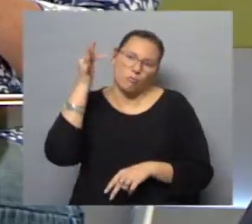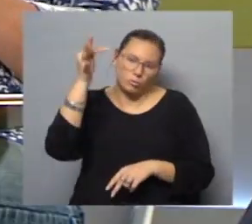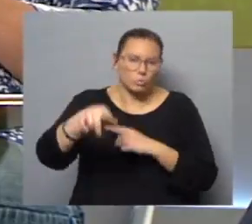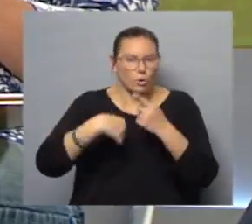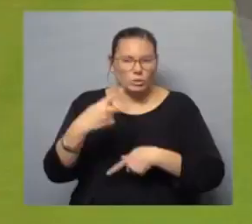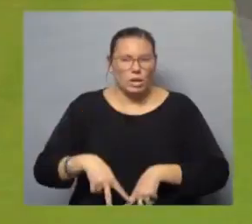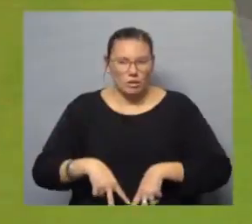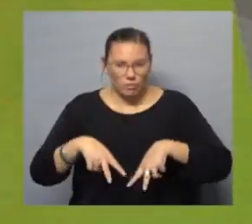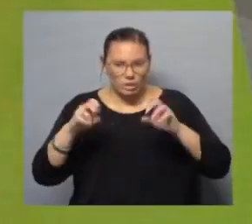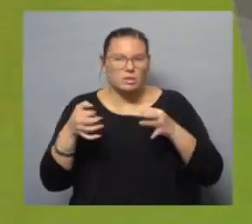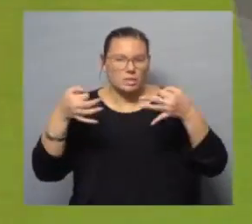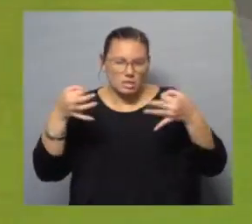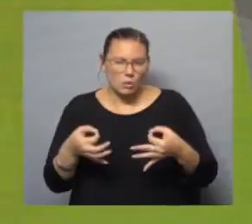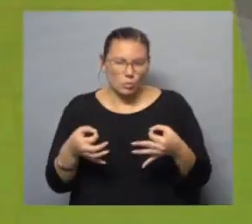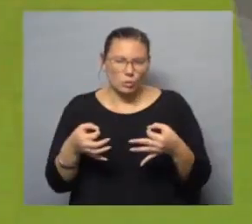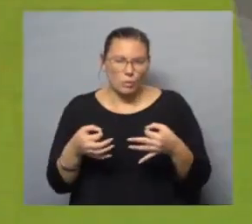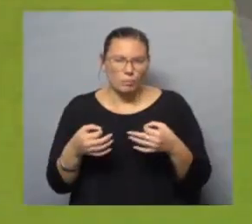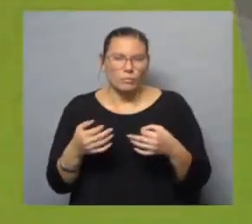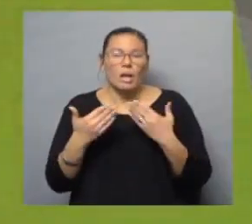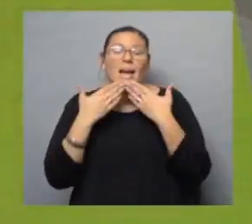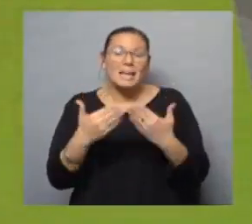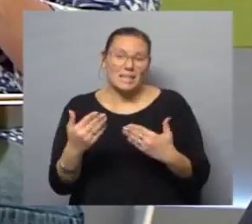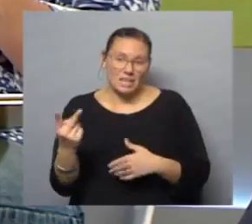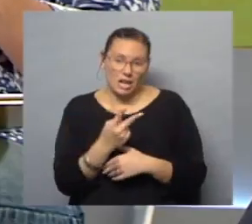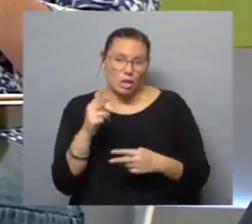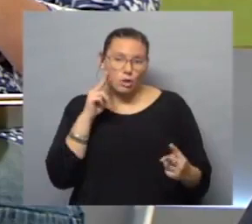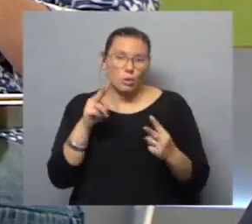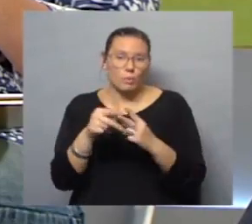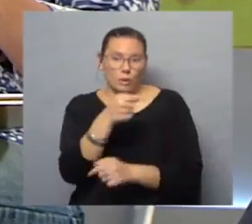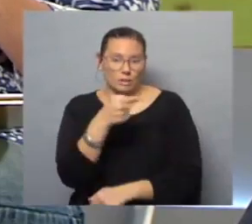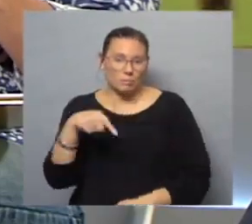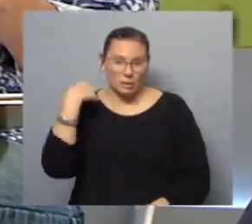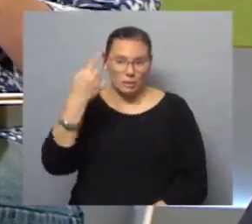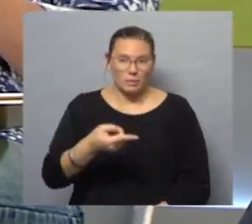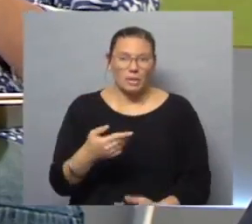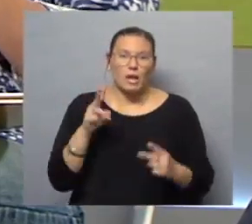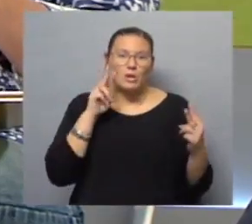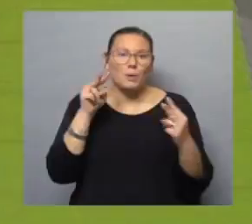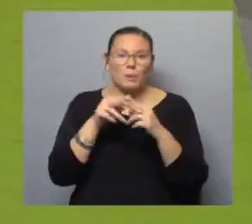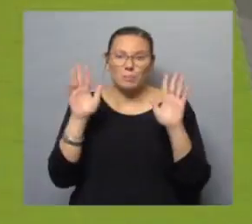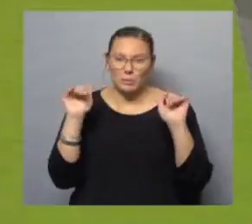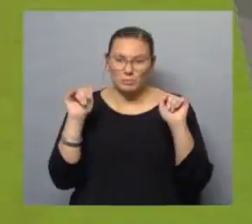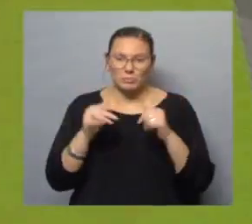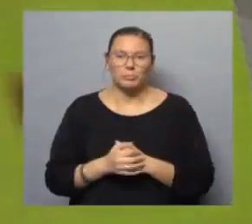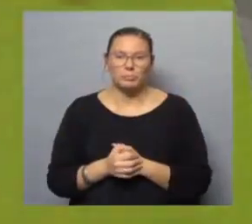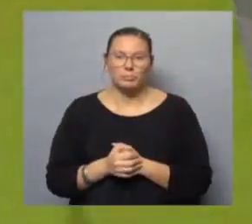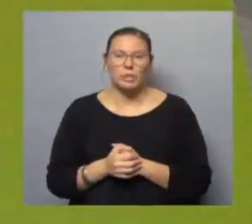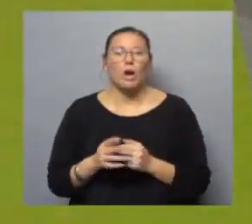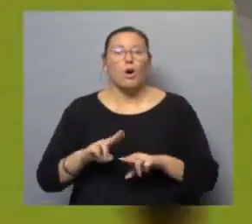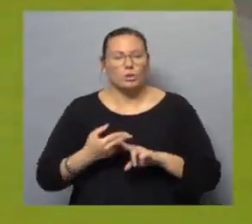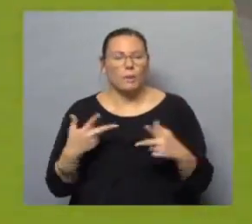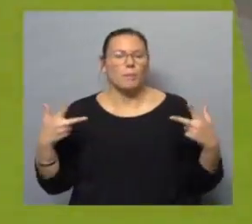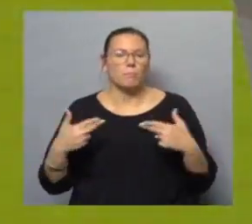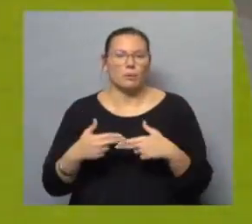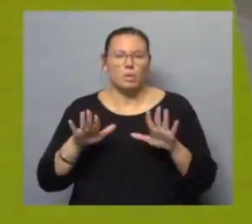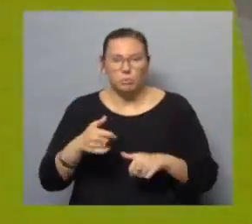investigaciones. No me cabe dudas. Daniela, Alexandra, muchas gracias y nos vemos la semana que viene. Nos vemos. Hasta pronto. Nueva pausa en